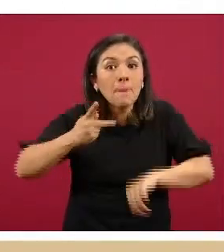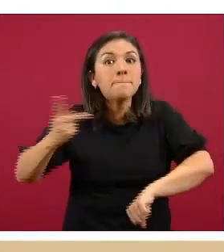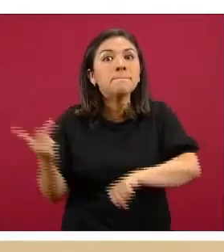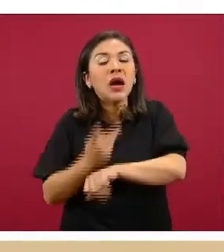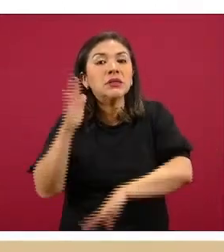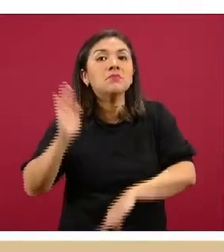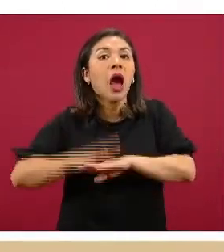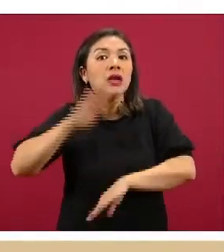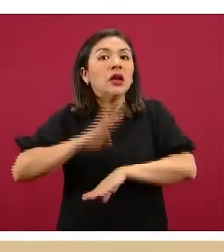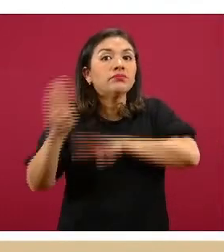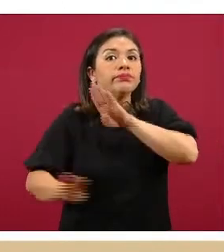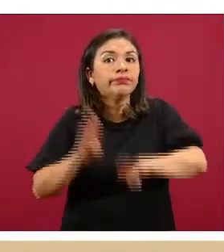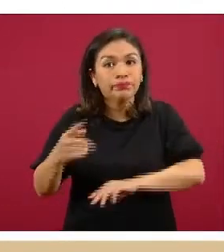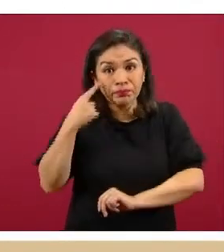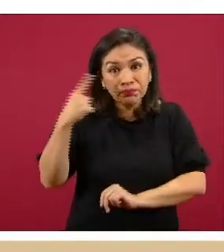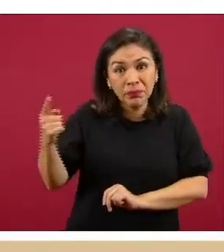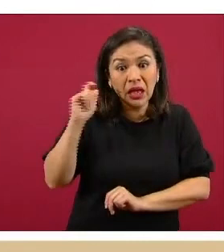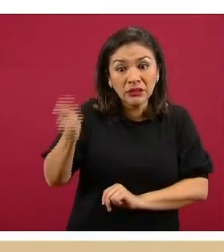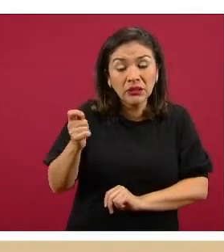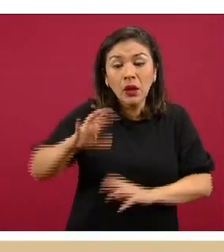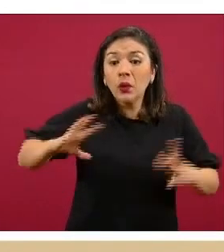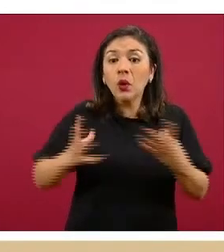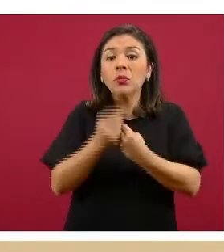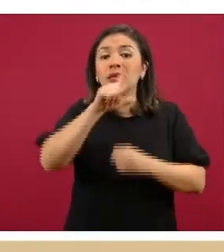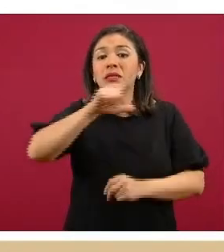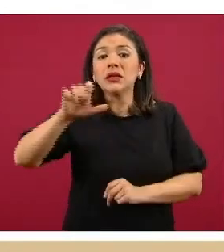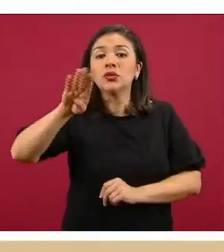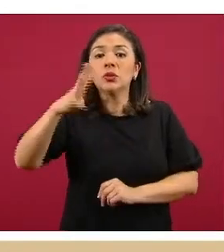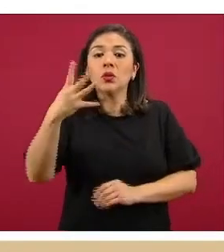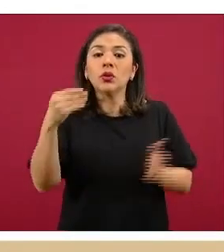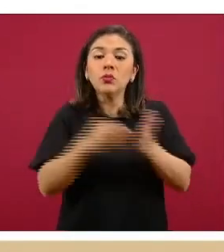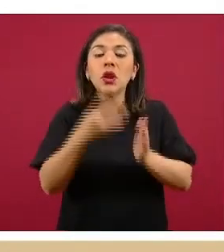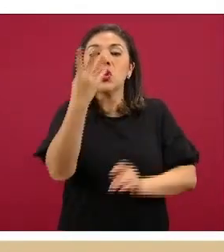ocurrido a nivel nacional son un total de